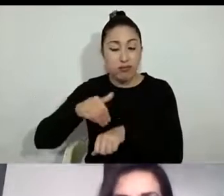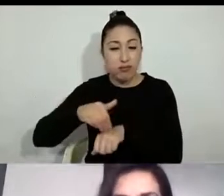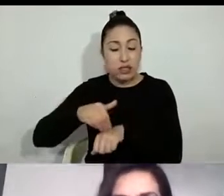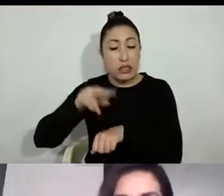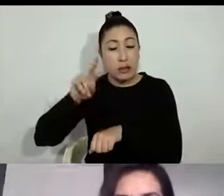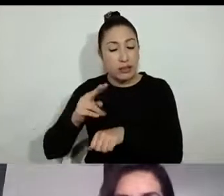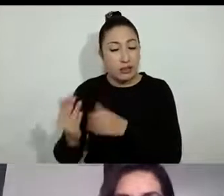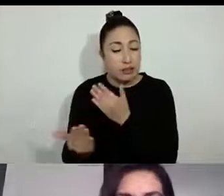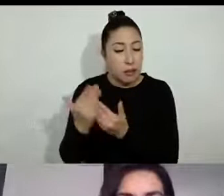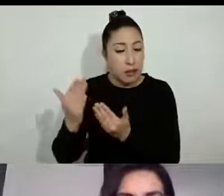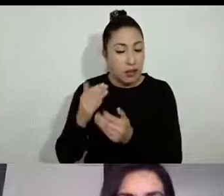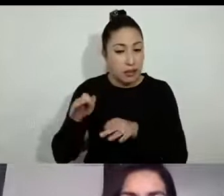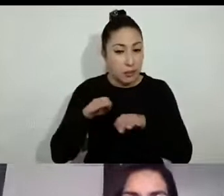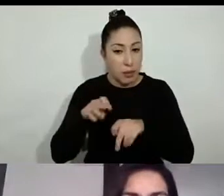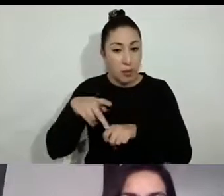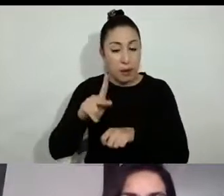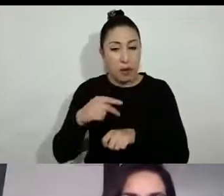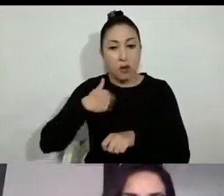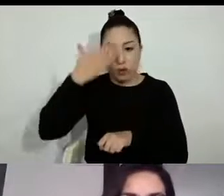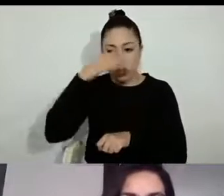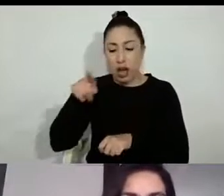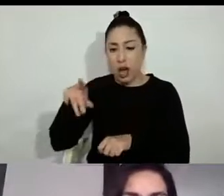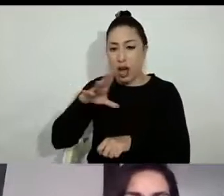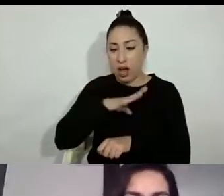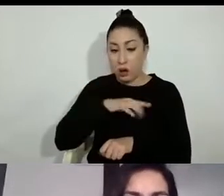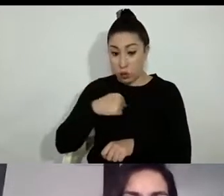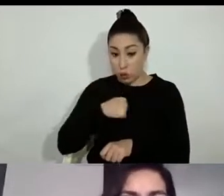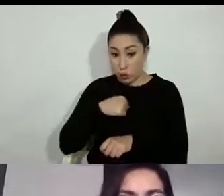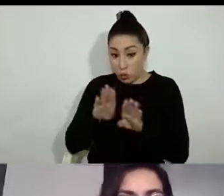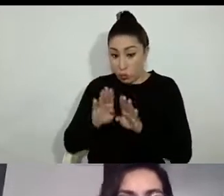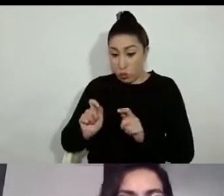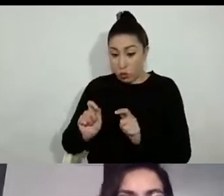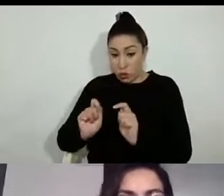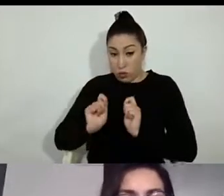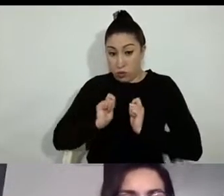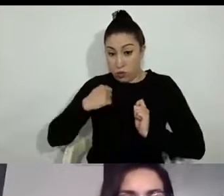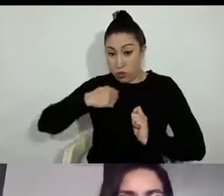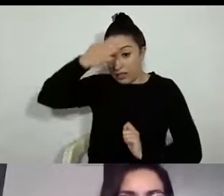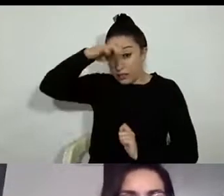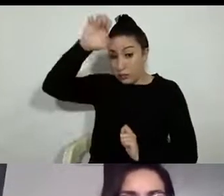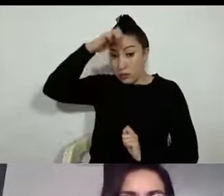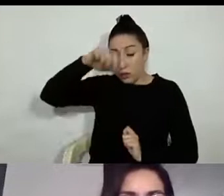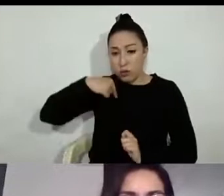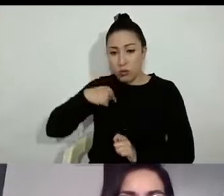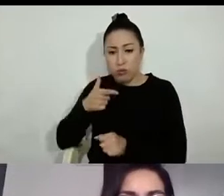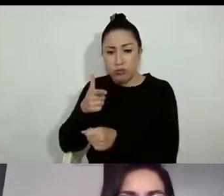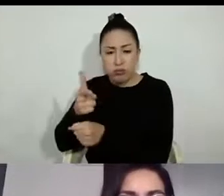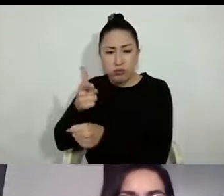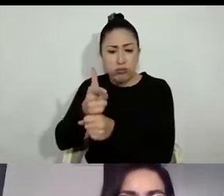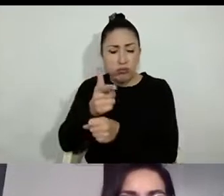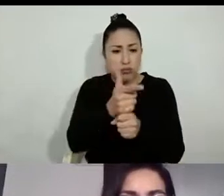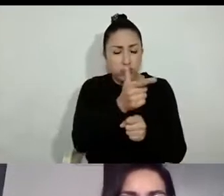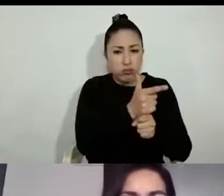cualitativamente, en mi experiencia del tiempo que he estado, me permití percatarme de